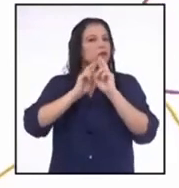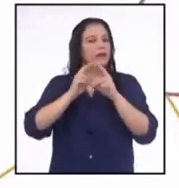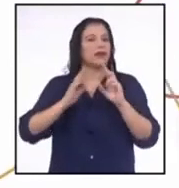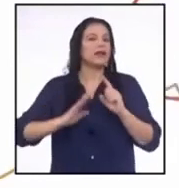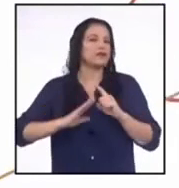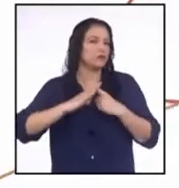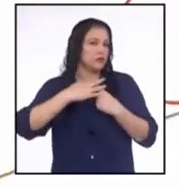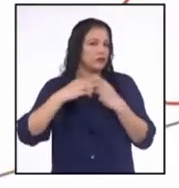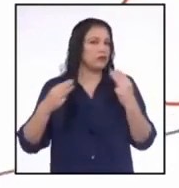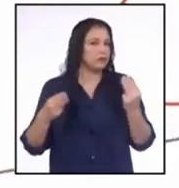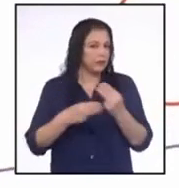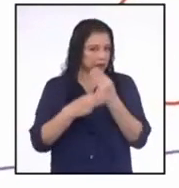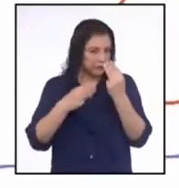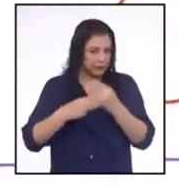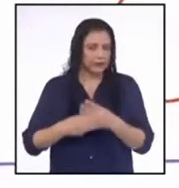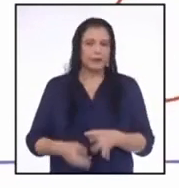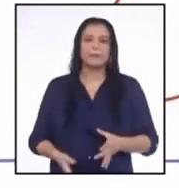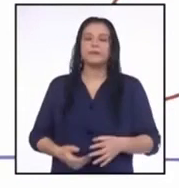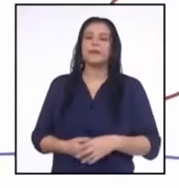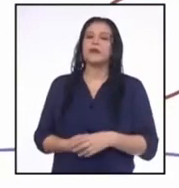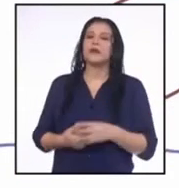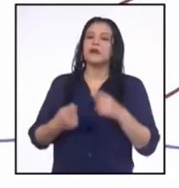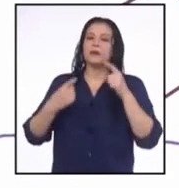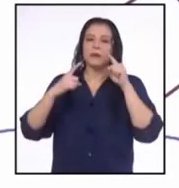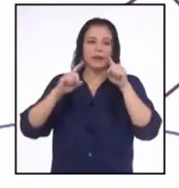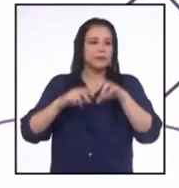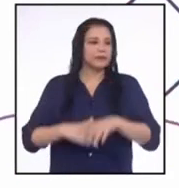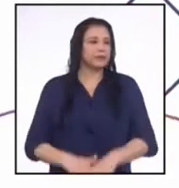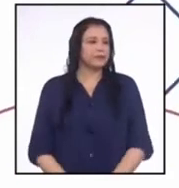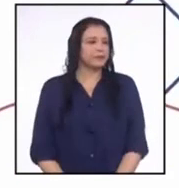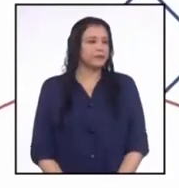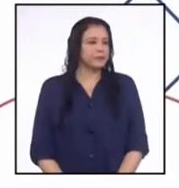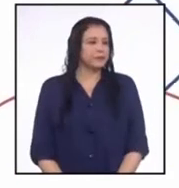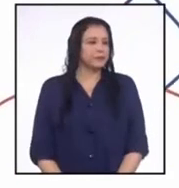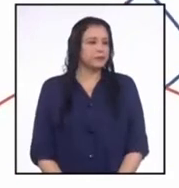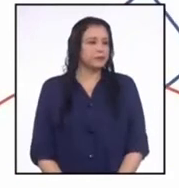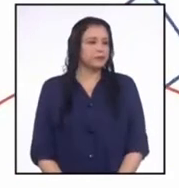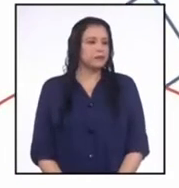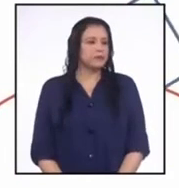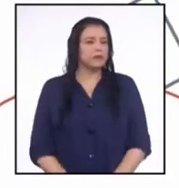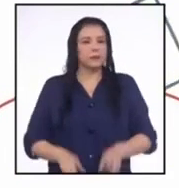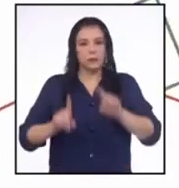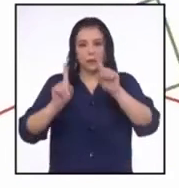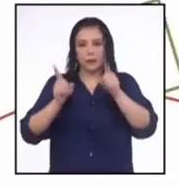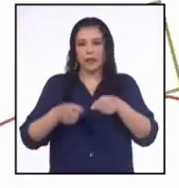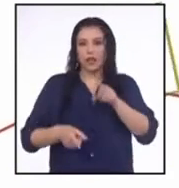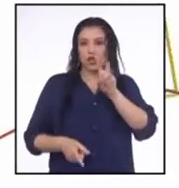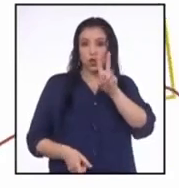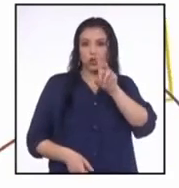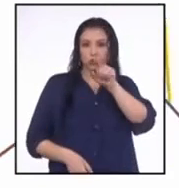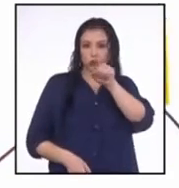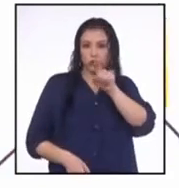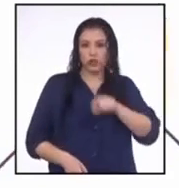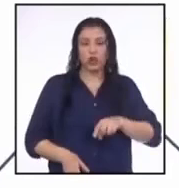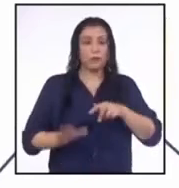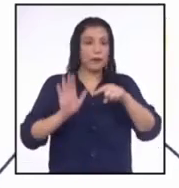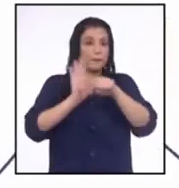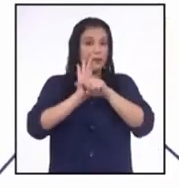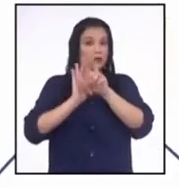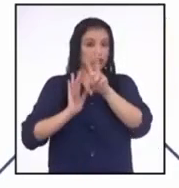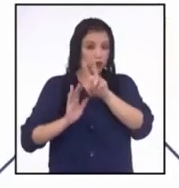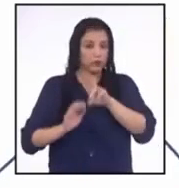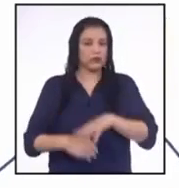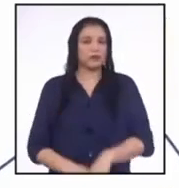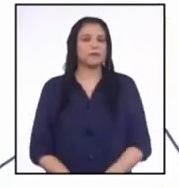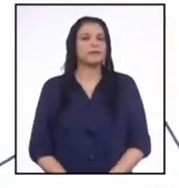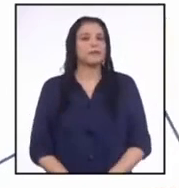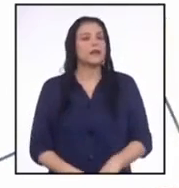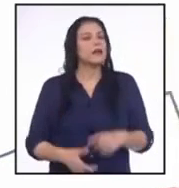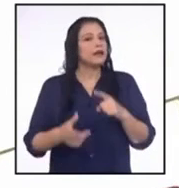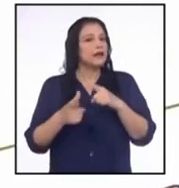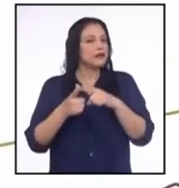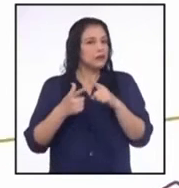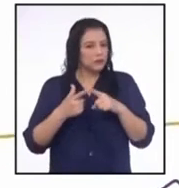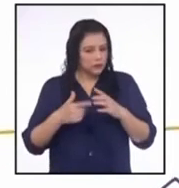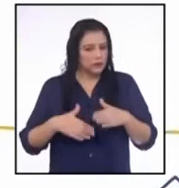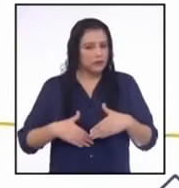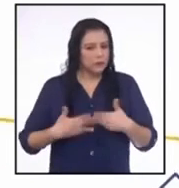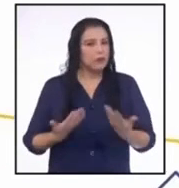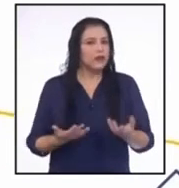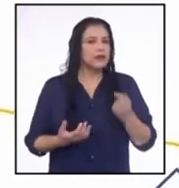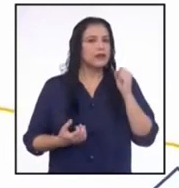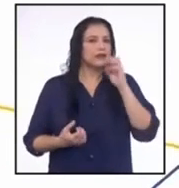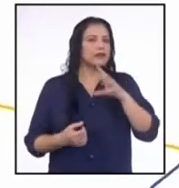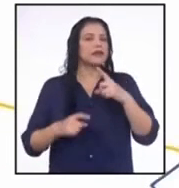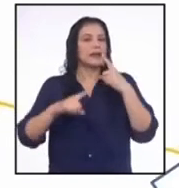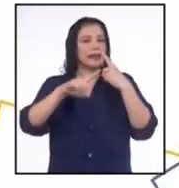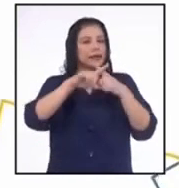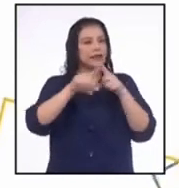la situación. Tomamos al punto. Par ordenado 2, punto y coma menos 2, entonces podemos